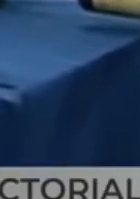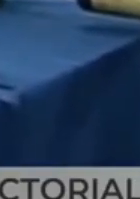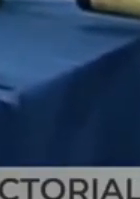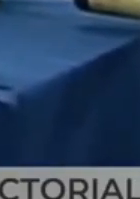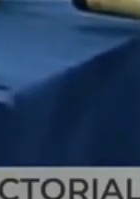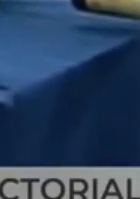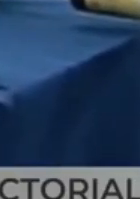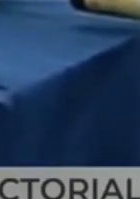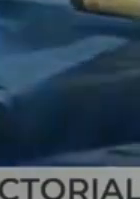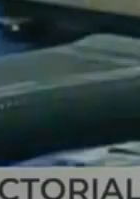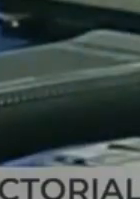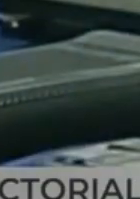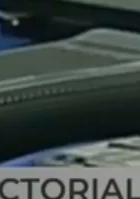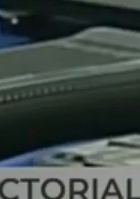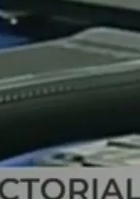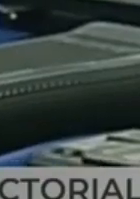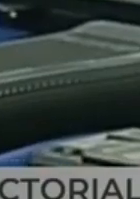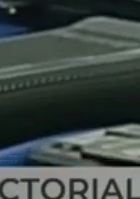tiene mucho que ver con